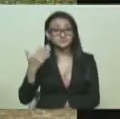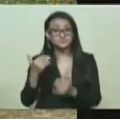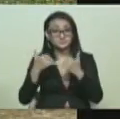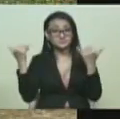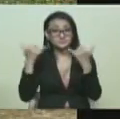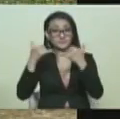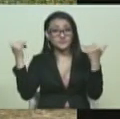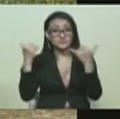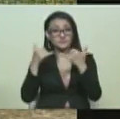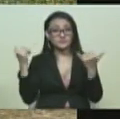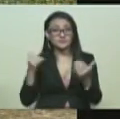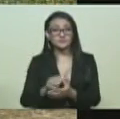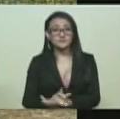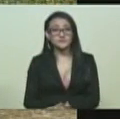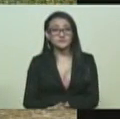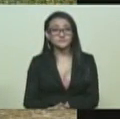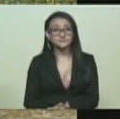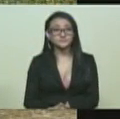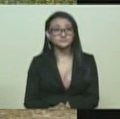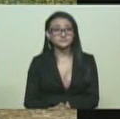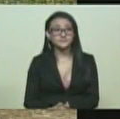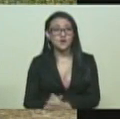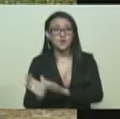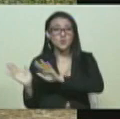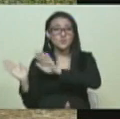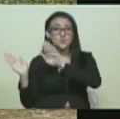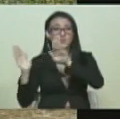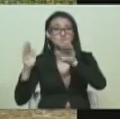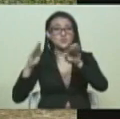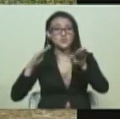eléctrica, cómo fue derrumbada.